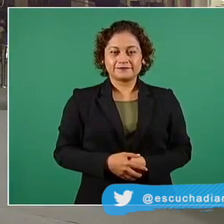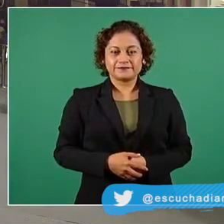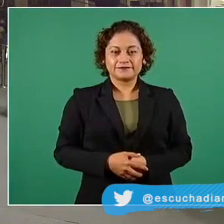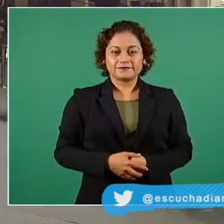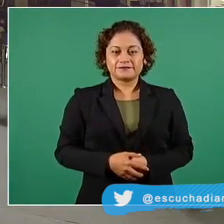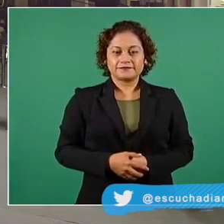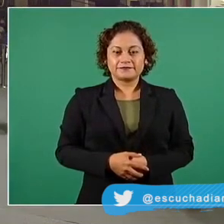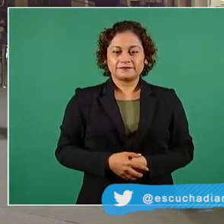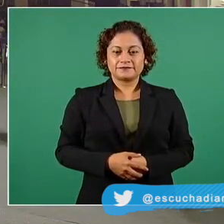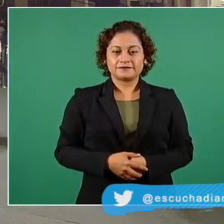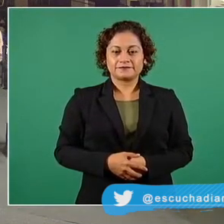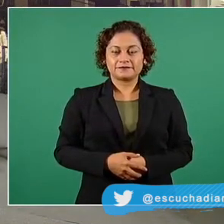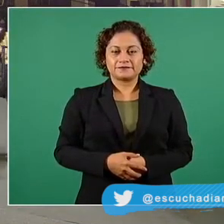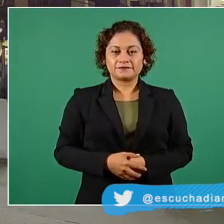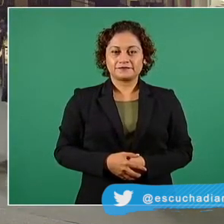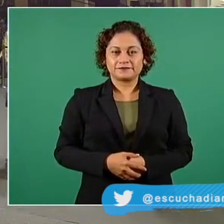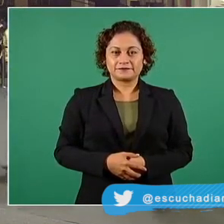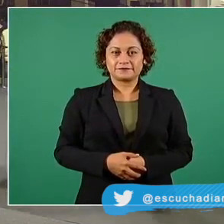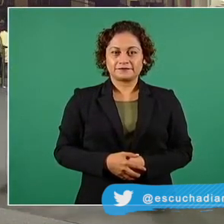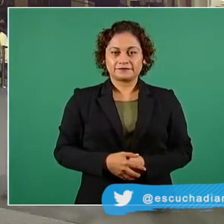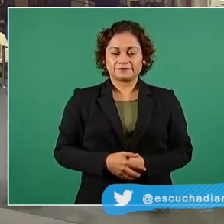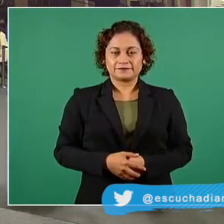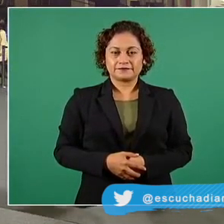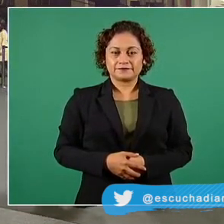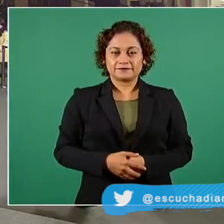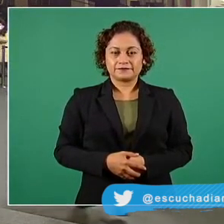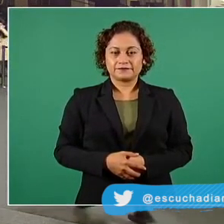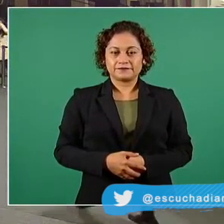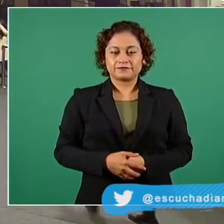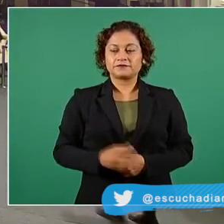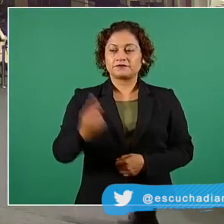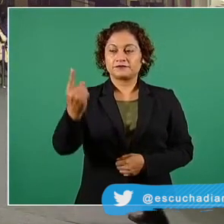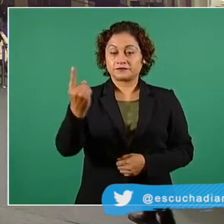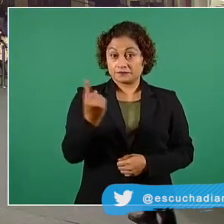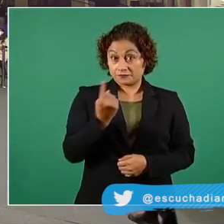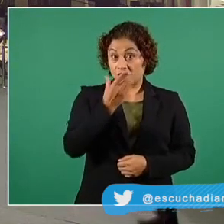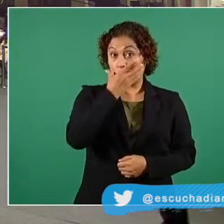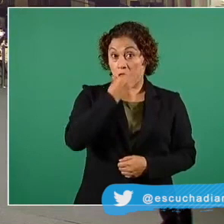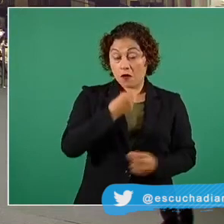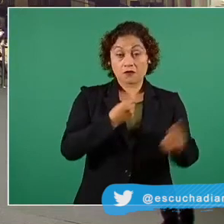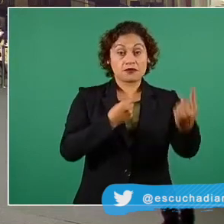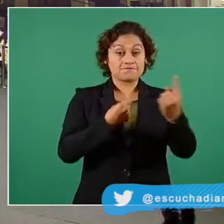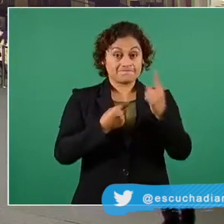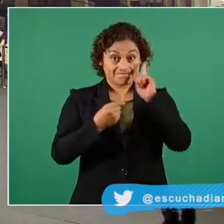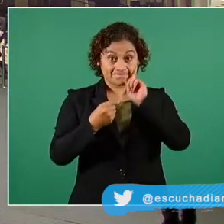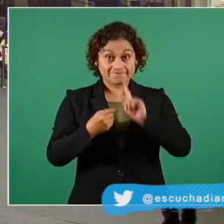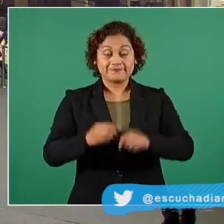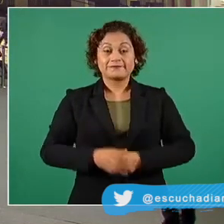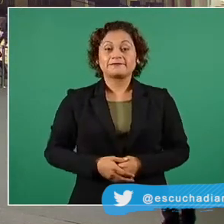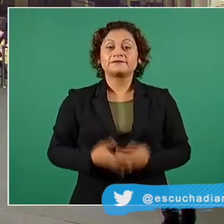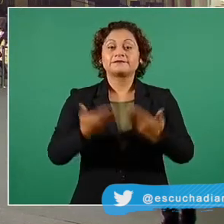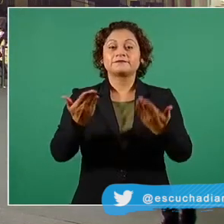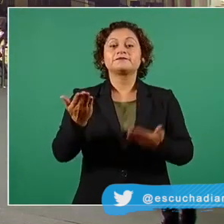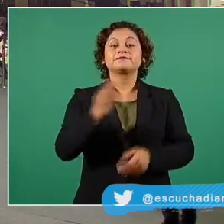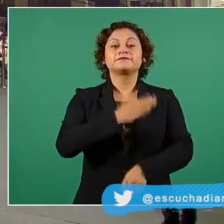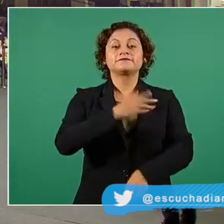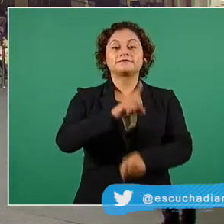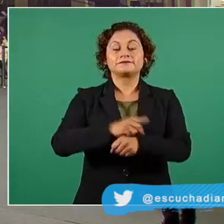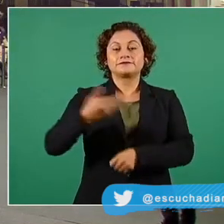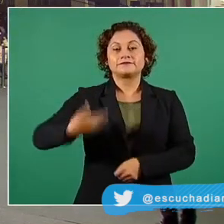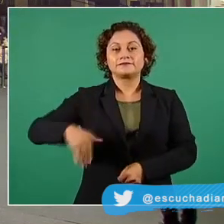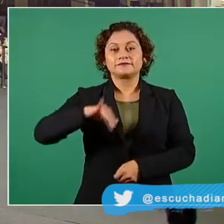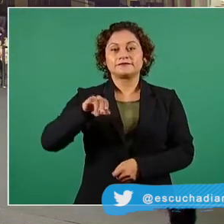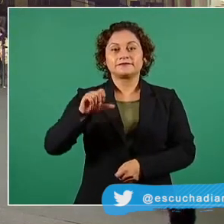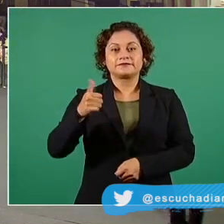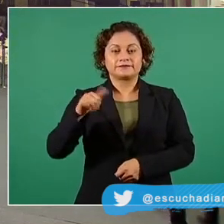al presidente Andrés Manuel López Obrador. Lo ocurrido es una situación grave que resalta la urgencia de limpiar a estos dos organismos de manera